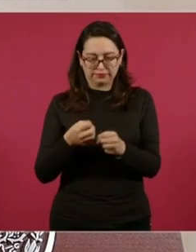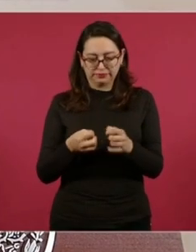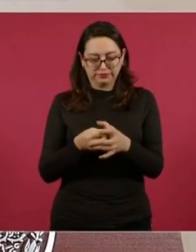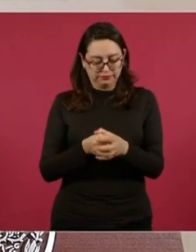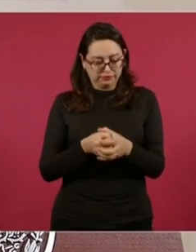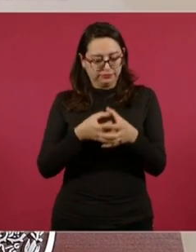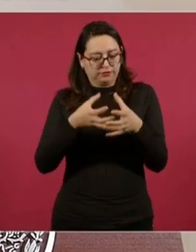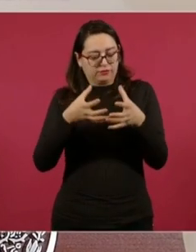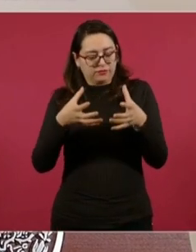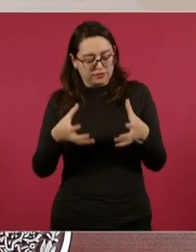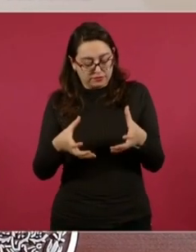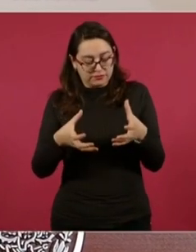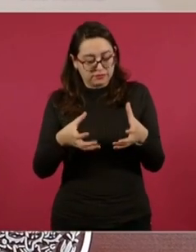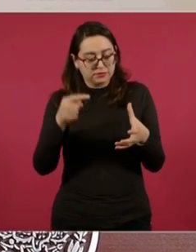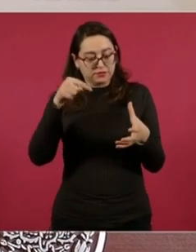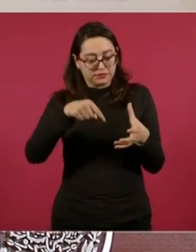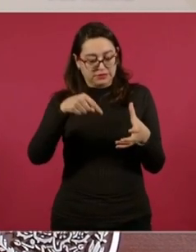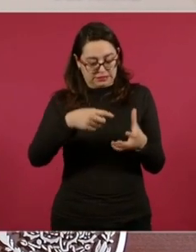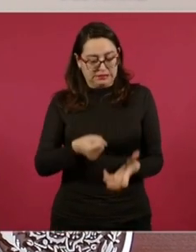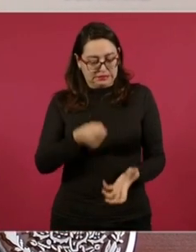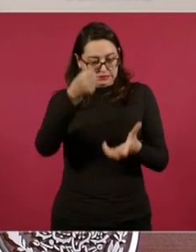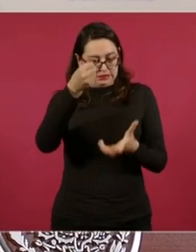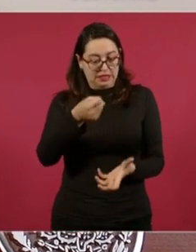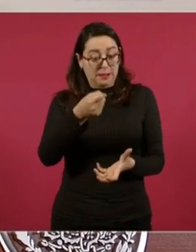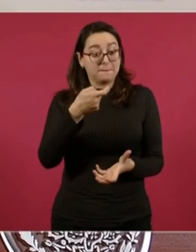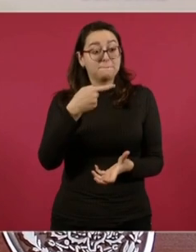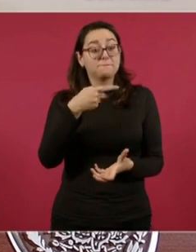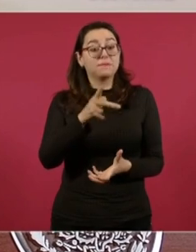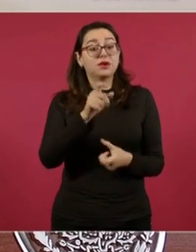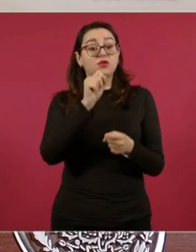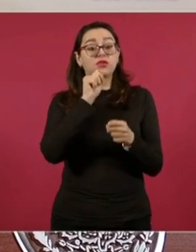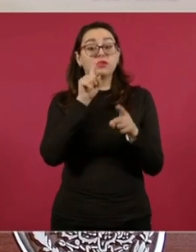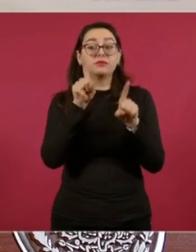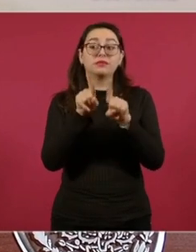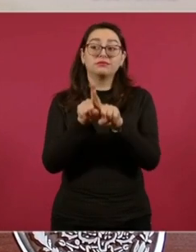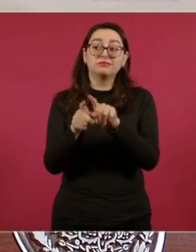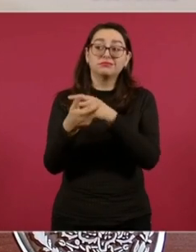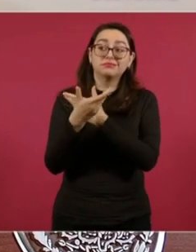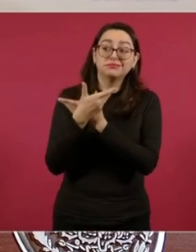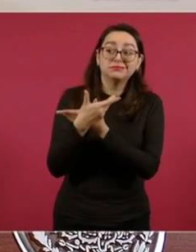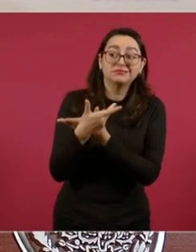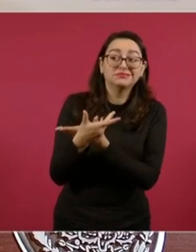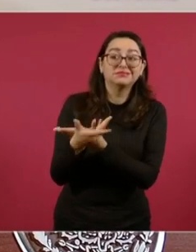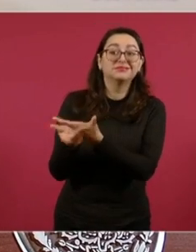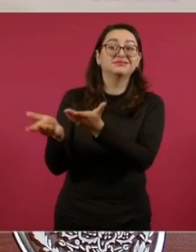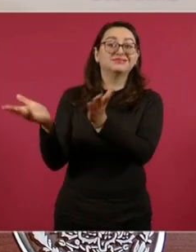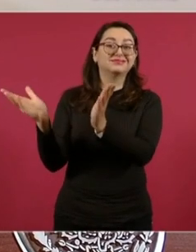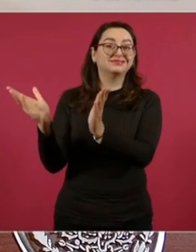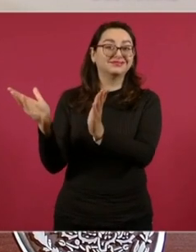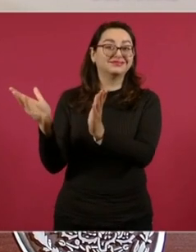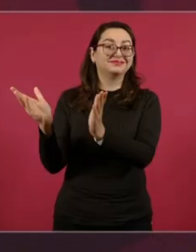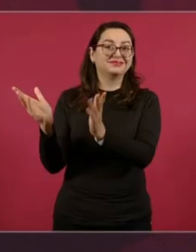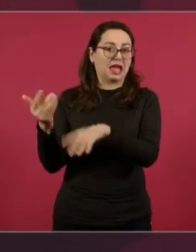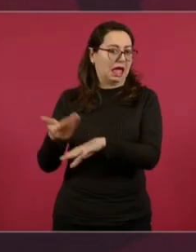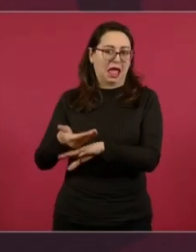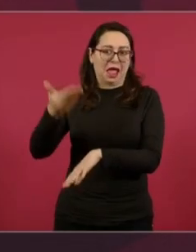No solo es crecer, sino distribuir. Y ahora